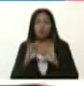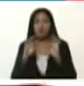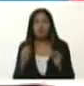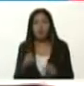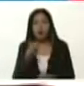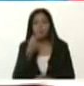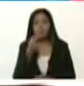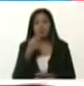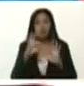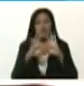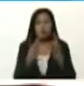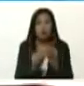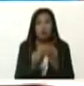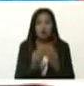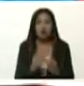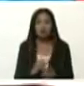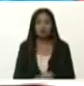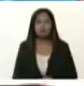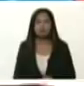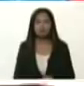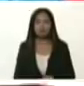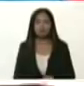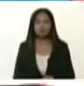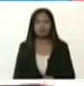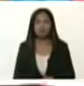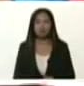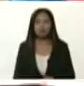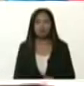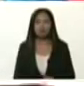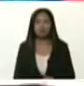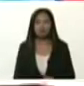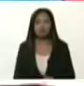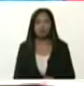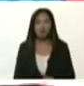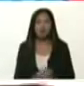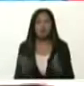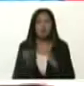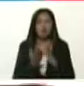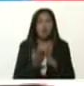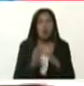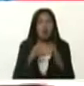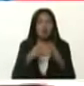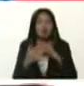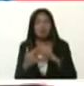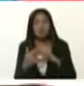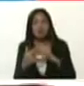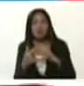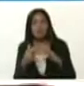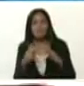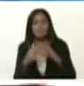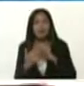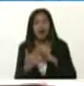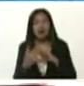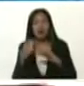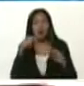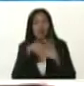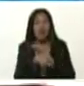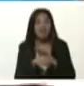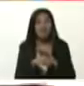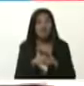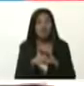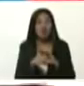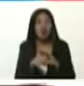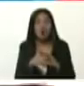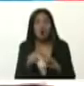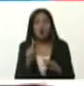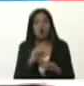medicina familiar, prioritaria, primaria, de barrio adentro, al pelo, no puede fallar